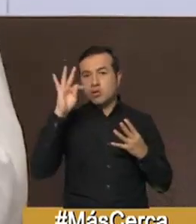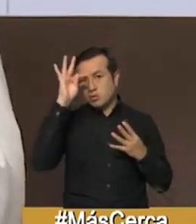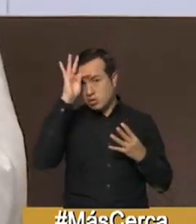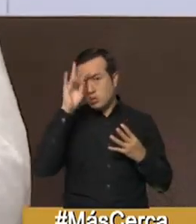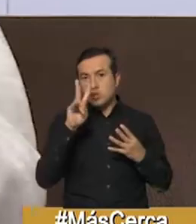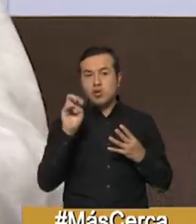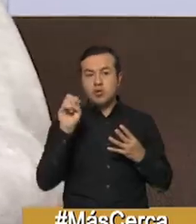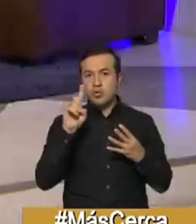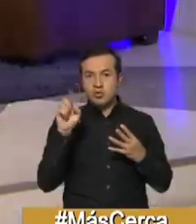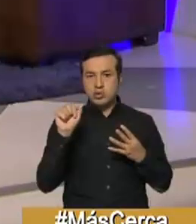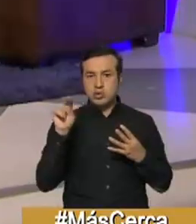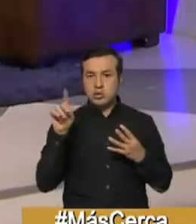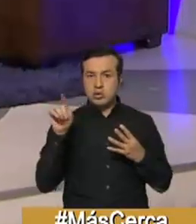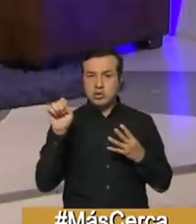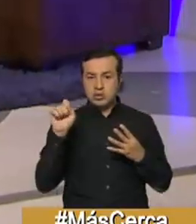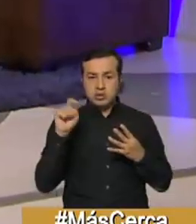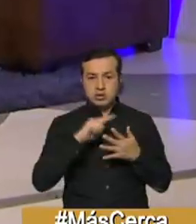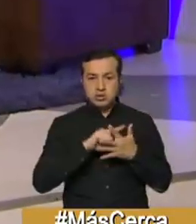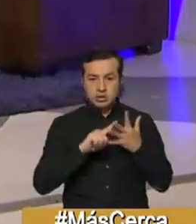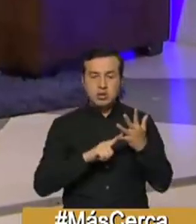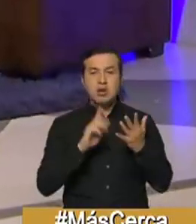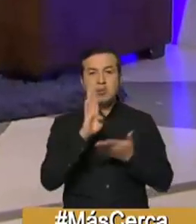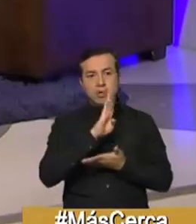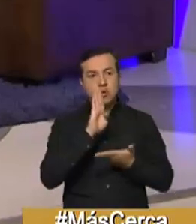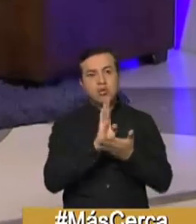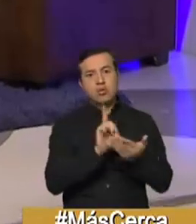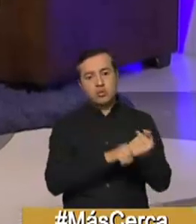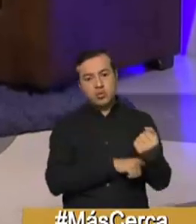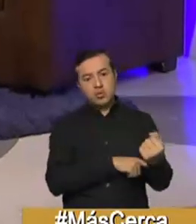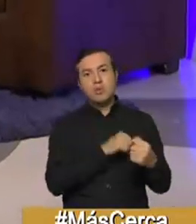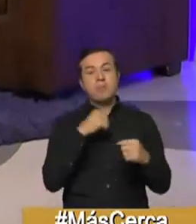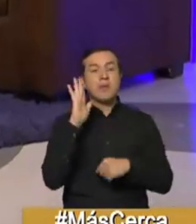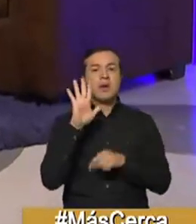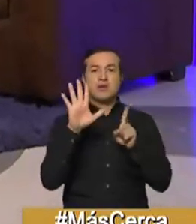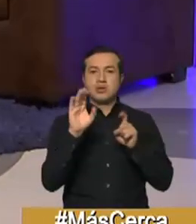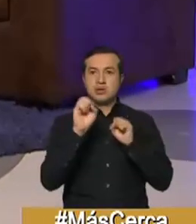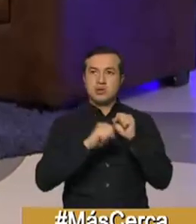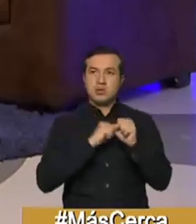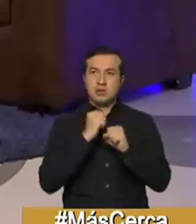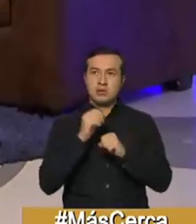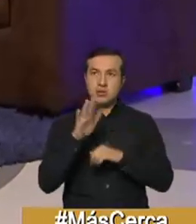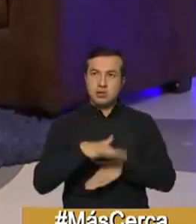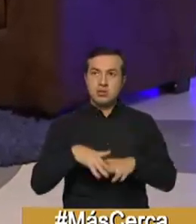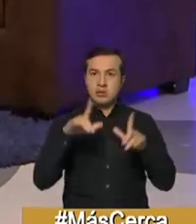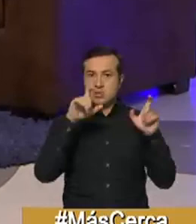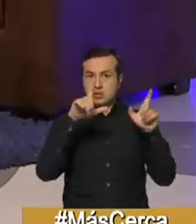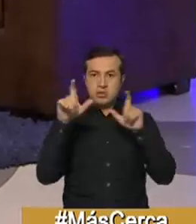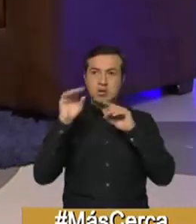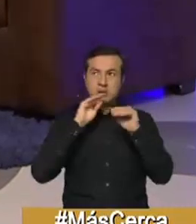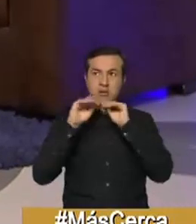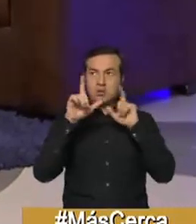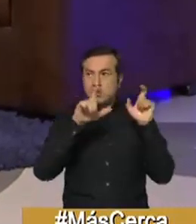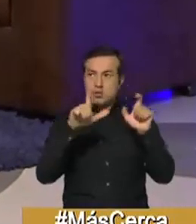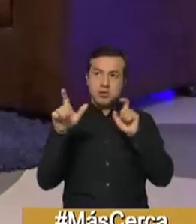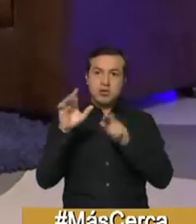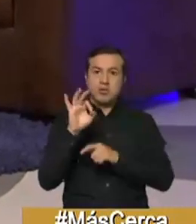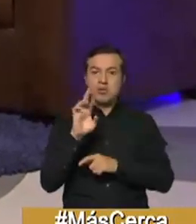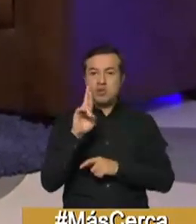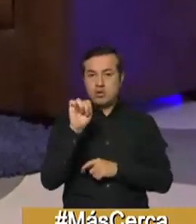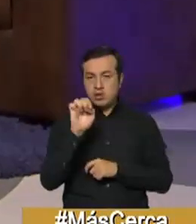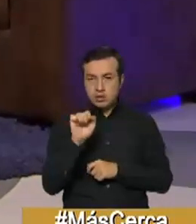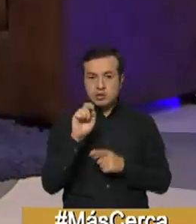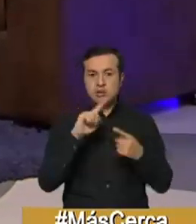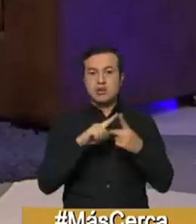Andes, barrios que son tradicionales, que tienen más de 60 años. Y de paso ya les decimos dónde pueden ir a tomar las fotos. Exactamente, la Floresta, la